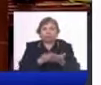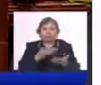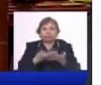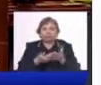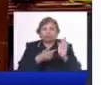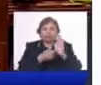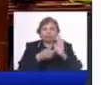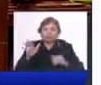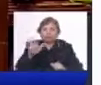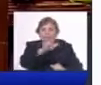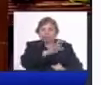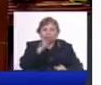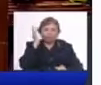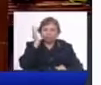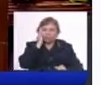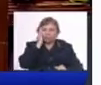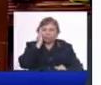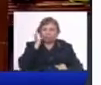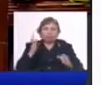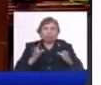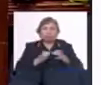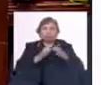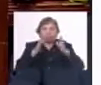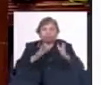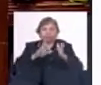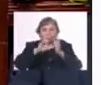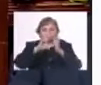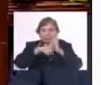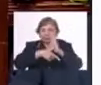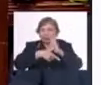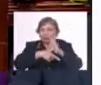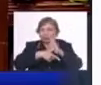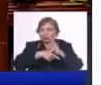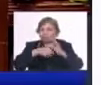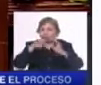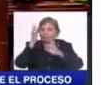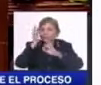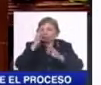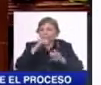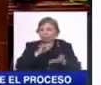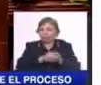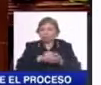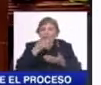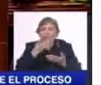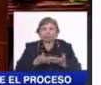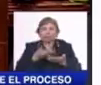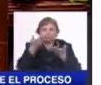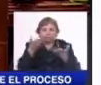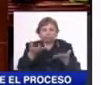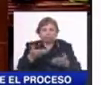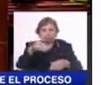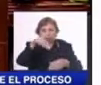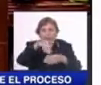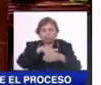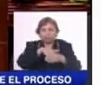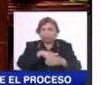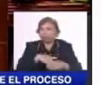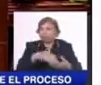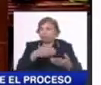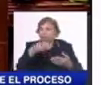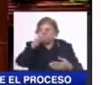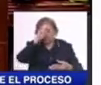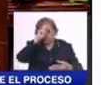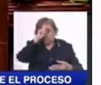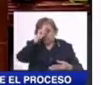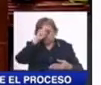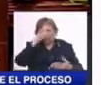para conocimiento de los congresistas y luego del respectivo mensaje se pase al voto. El Perú,